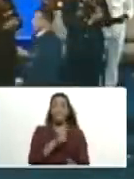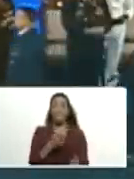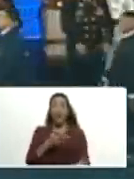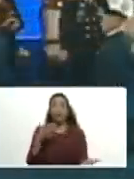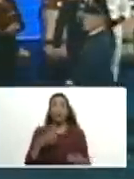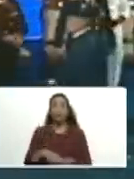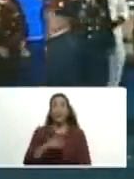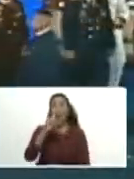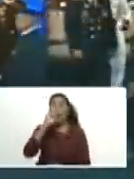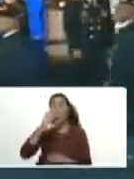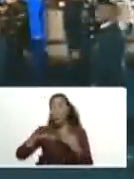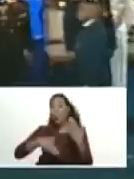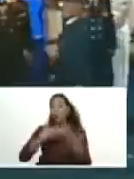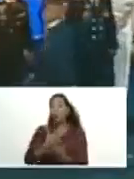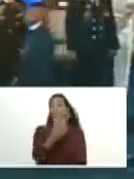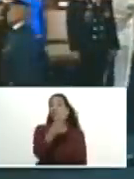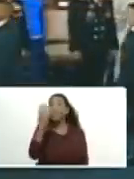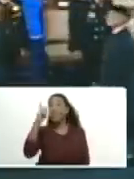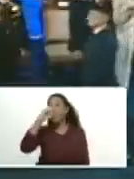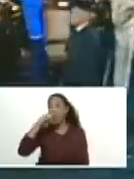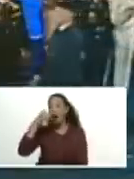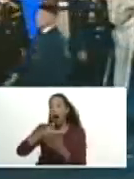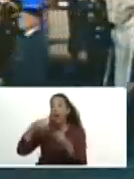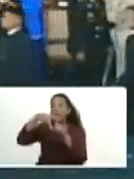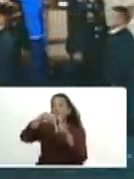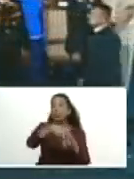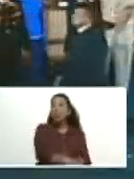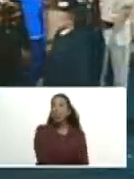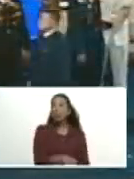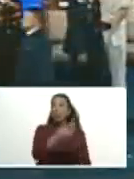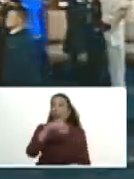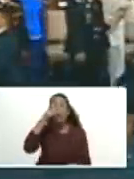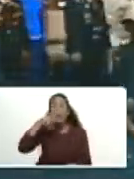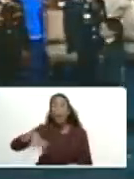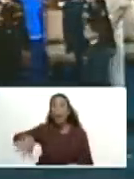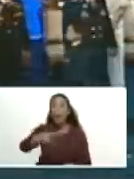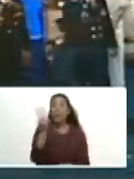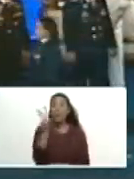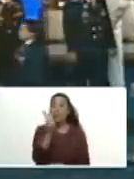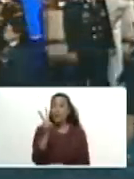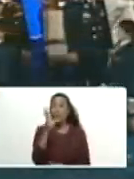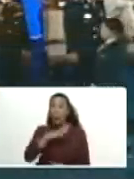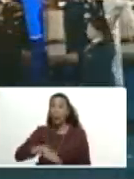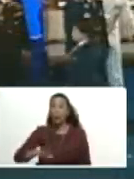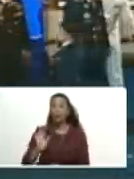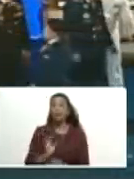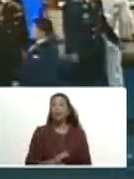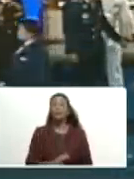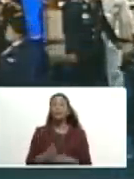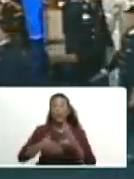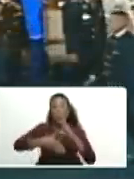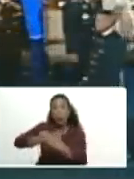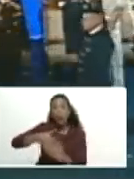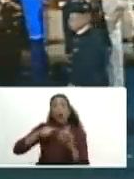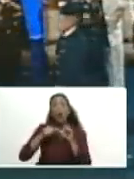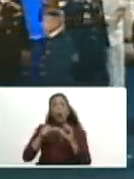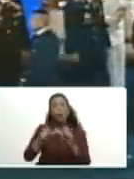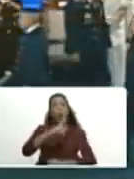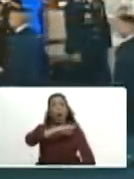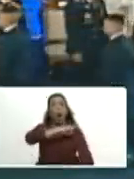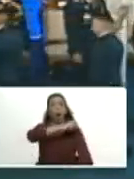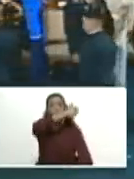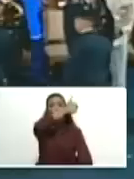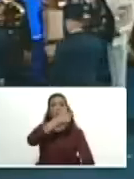de 300 años de colonialismo, de opresión, de saqueo sobre estos pueblos de nuestra América. Continúa el acto de